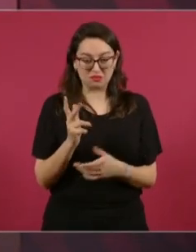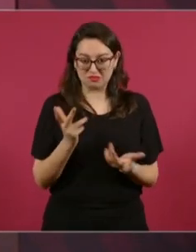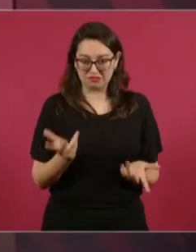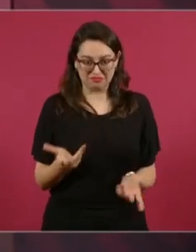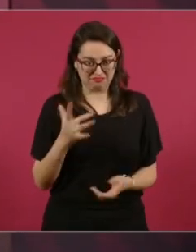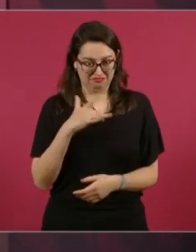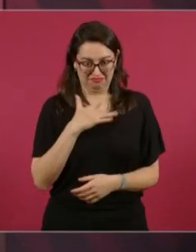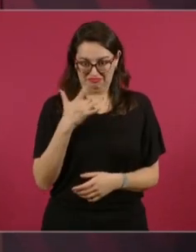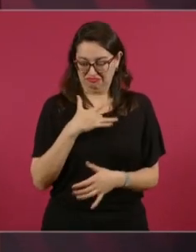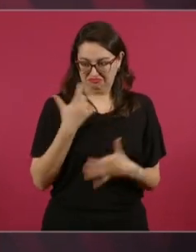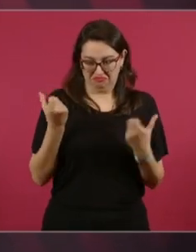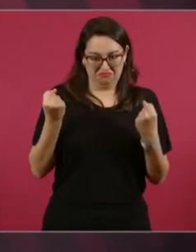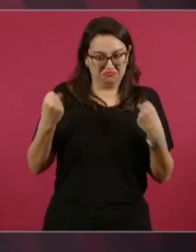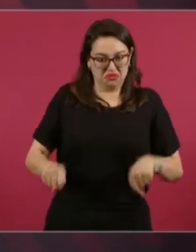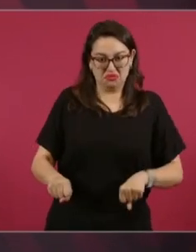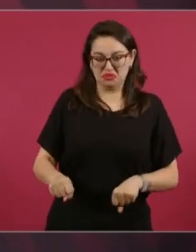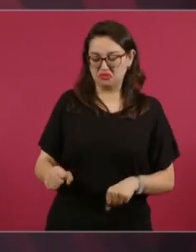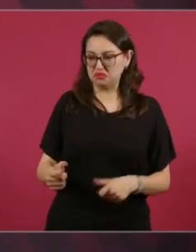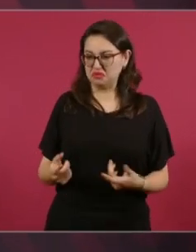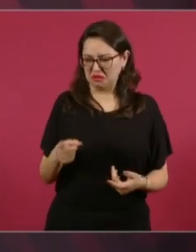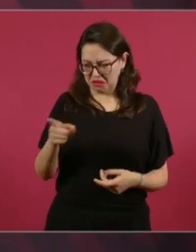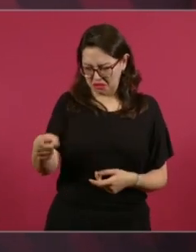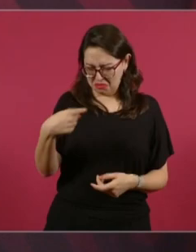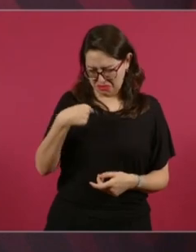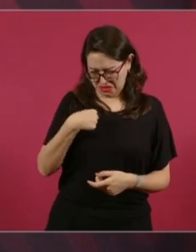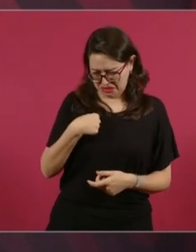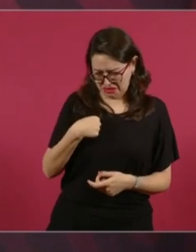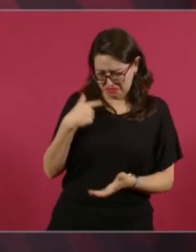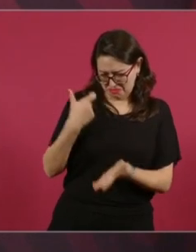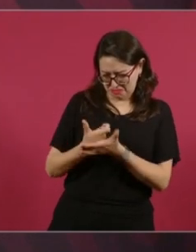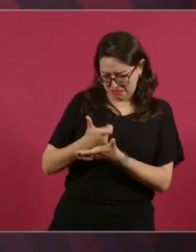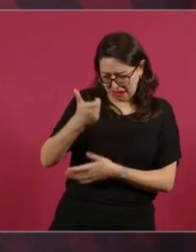se sentían los dueños de México